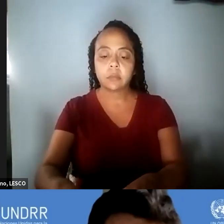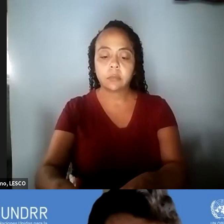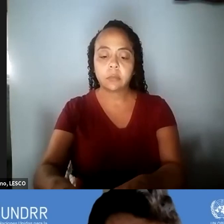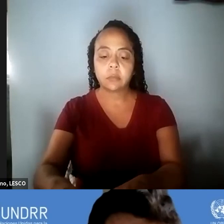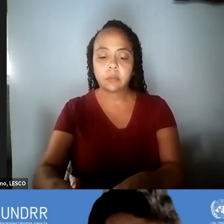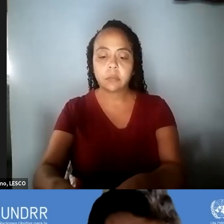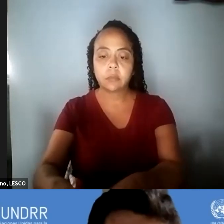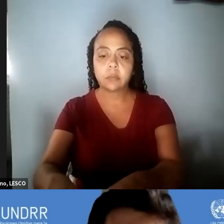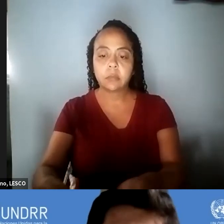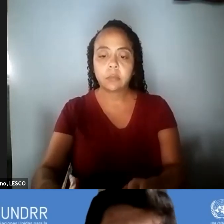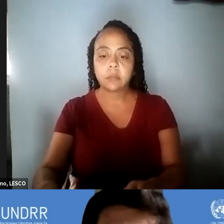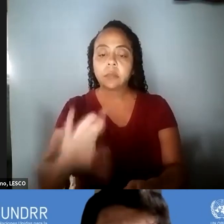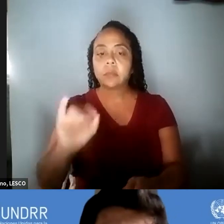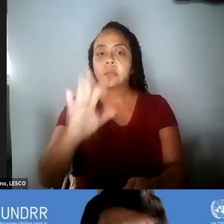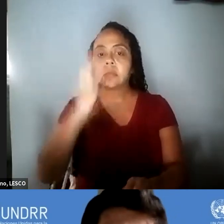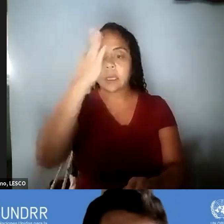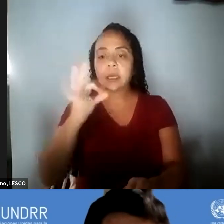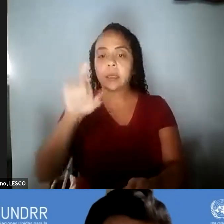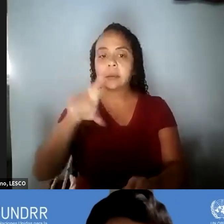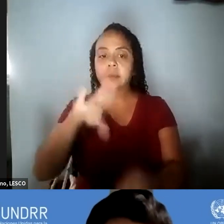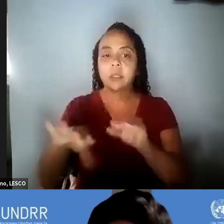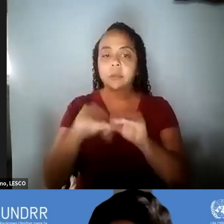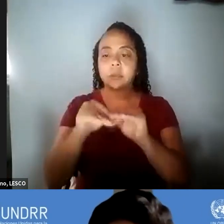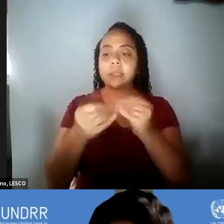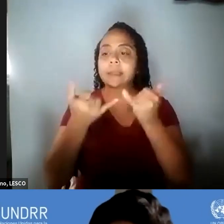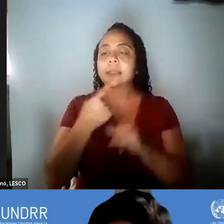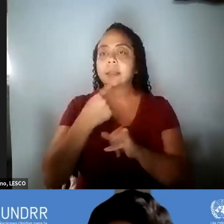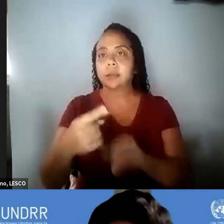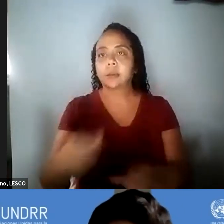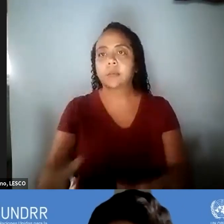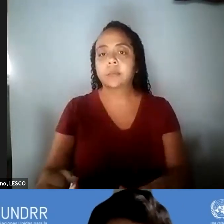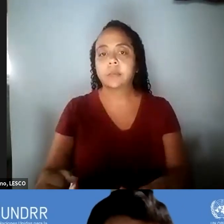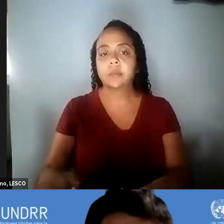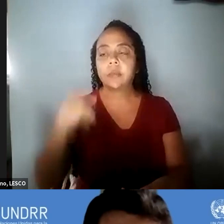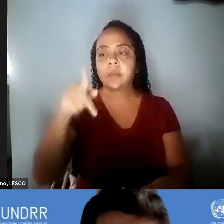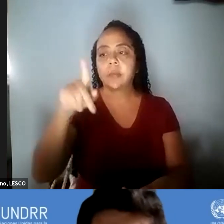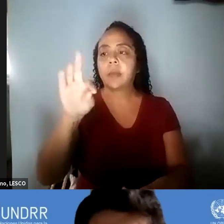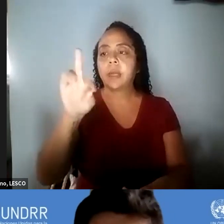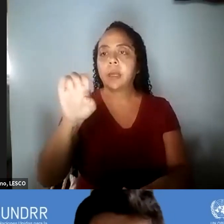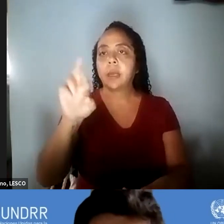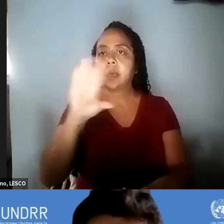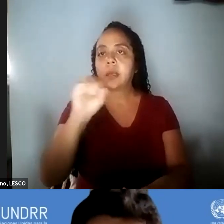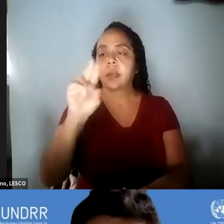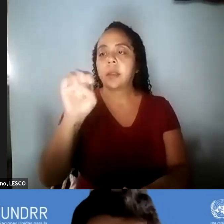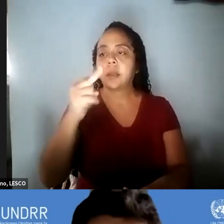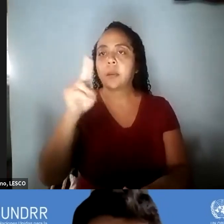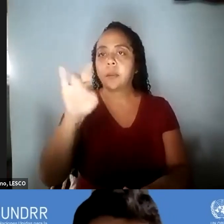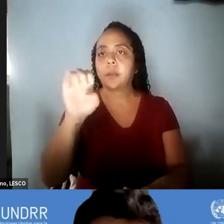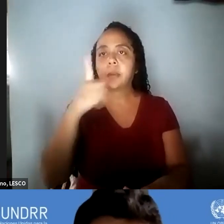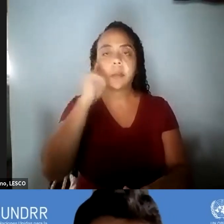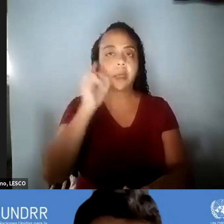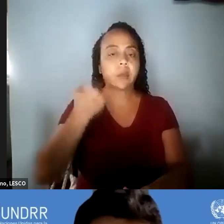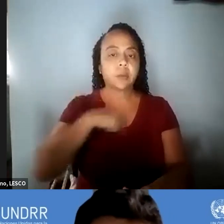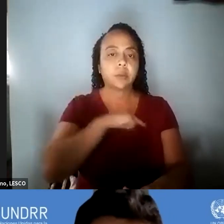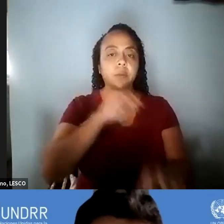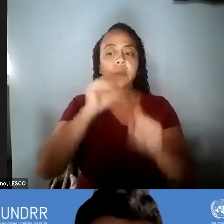crees que requerimos adicional a lo que hayan mencionado peter y nahuel para que podamos para que